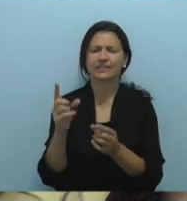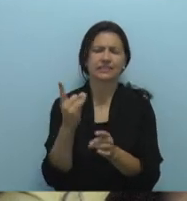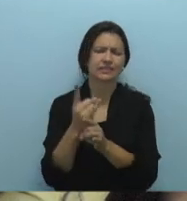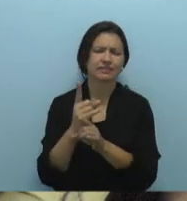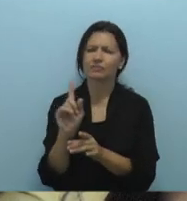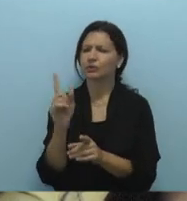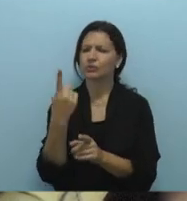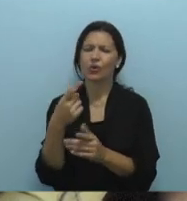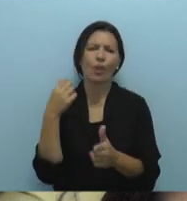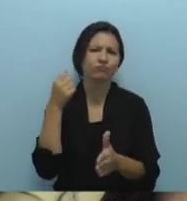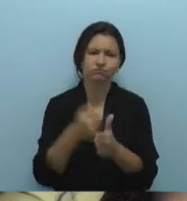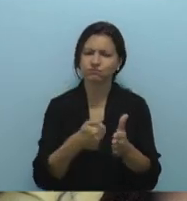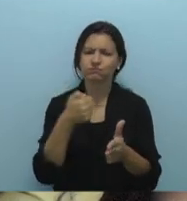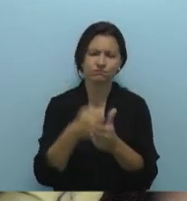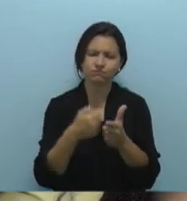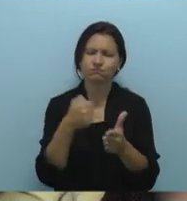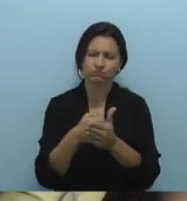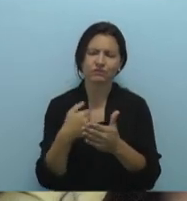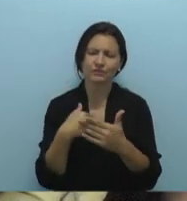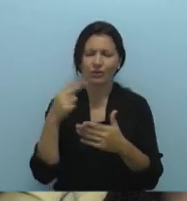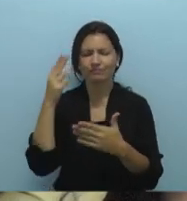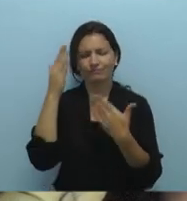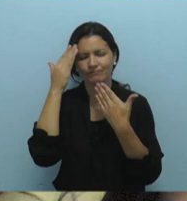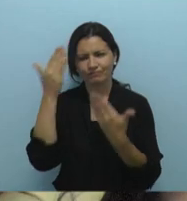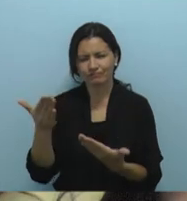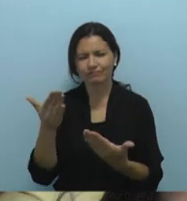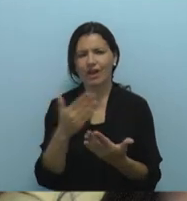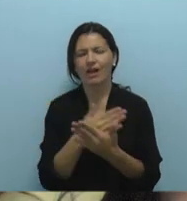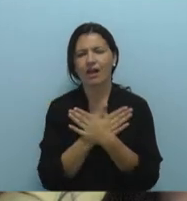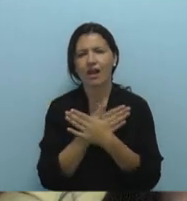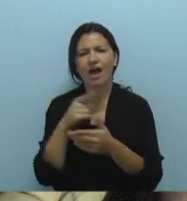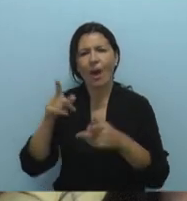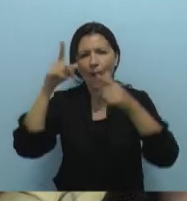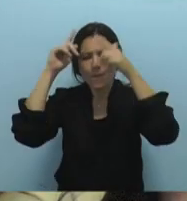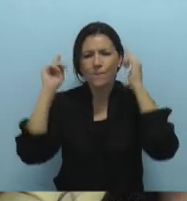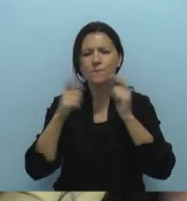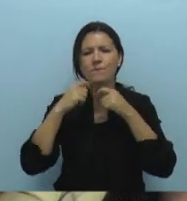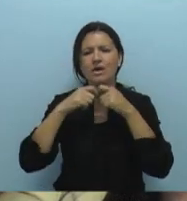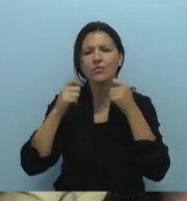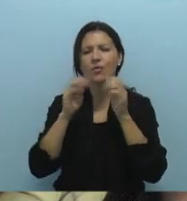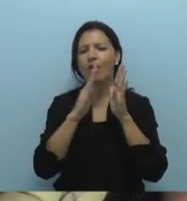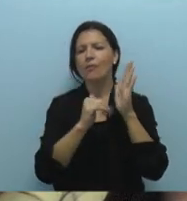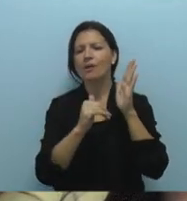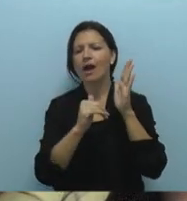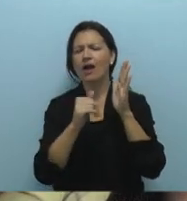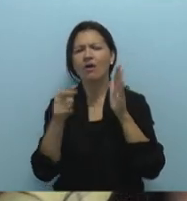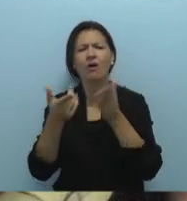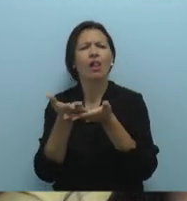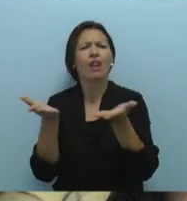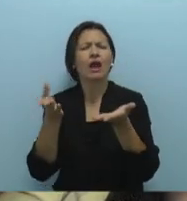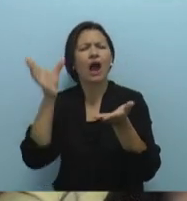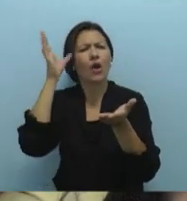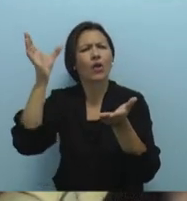recuerdo que hace el diputado, nos sumamos al homenaje, porque en ese pañuelo no está reflejado el pasado,